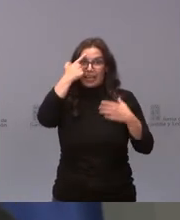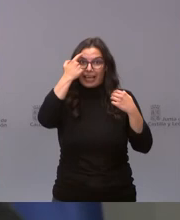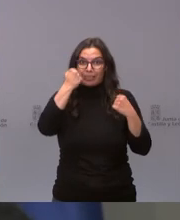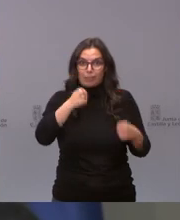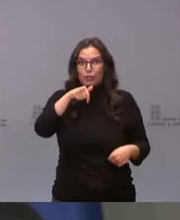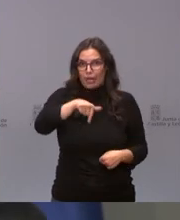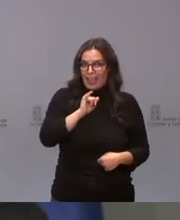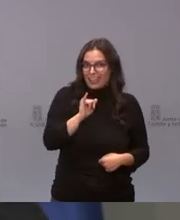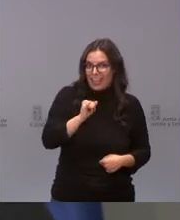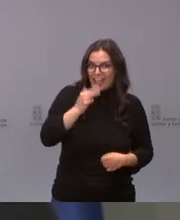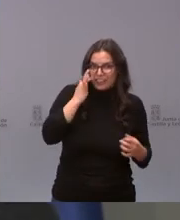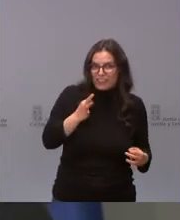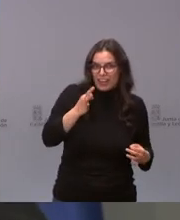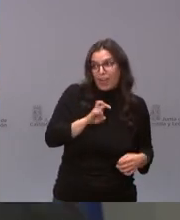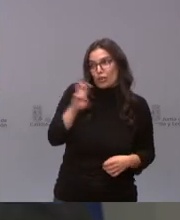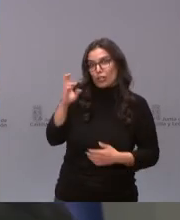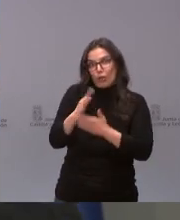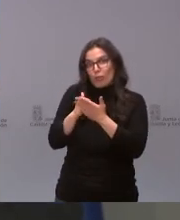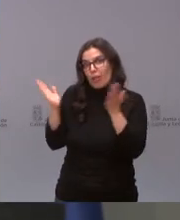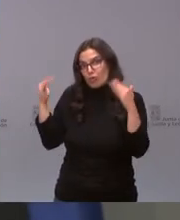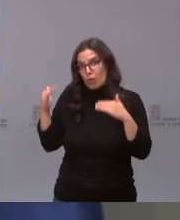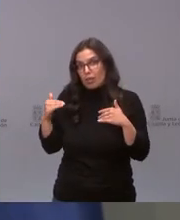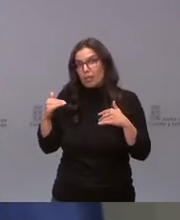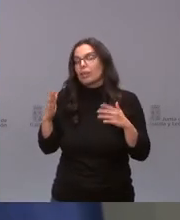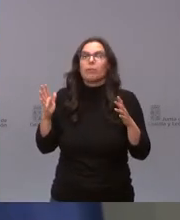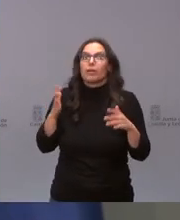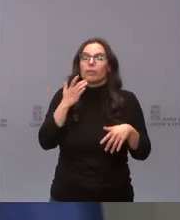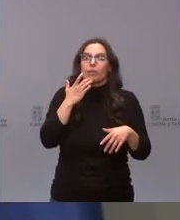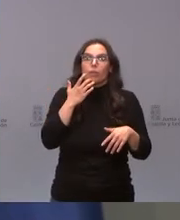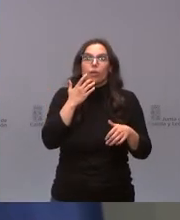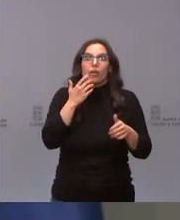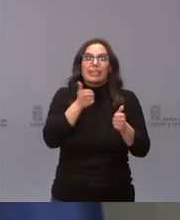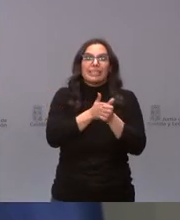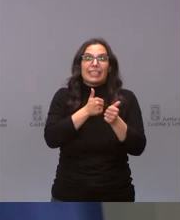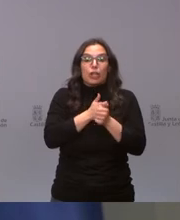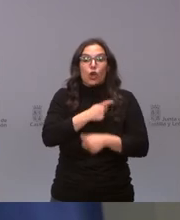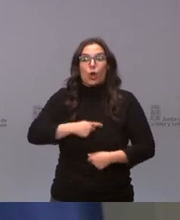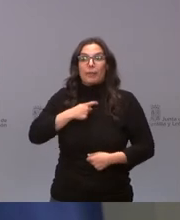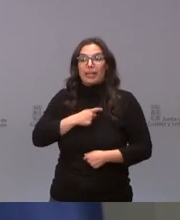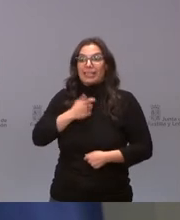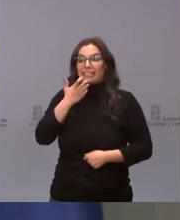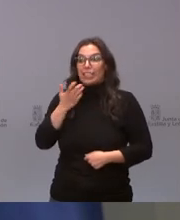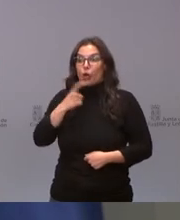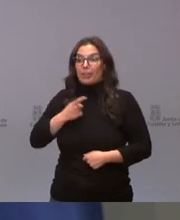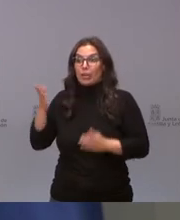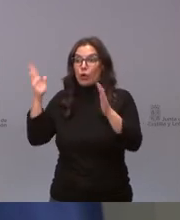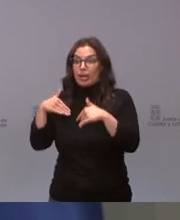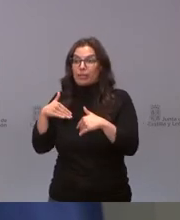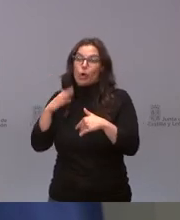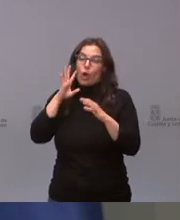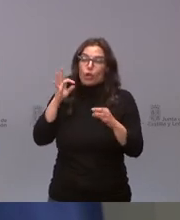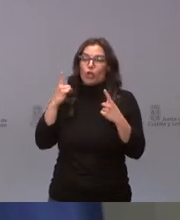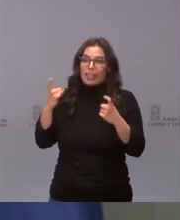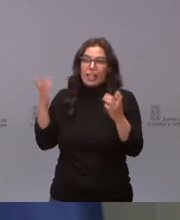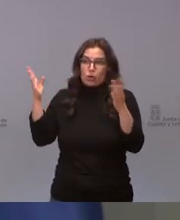en esta comunidad y no existe en otras, porque vacunar al secretario de un comité no existente no es esencial. Pero